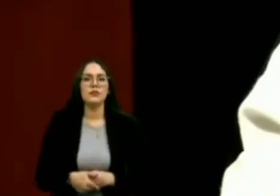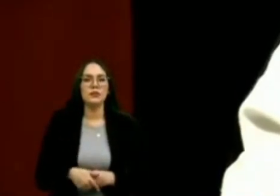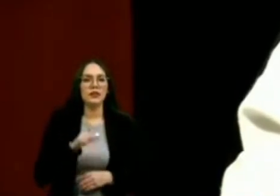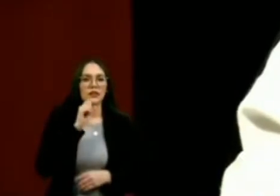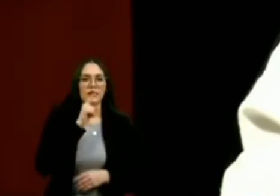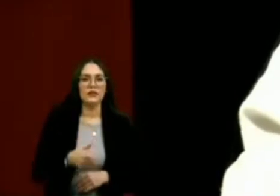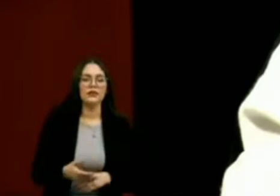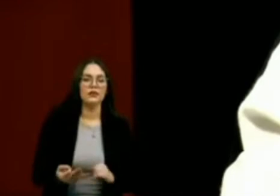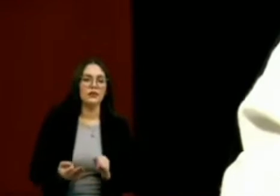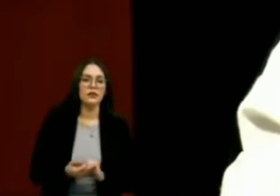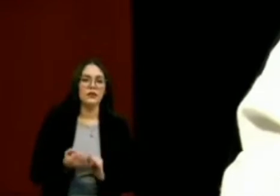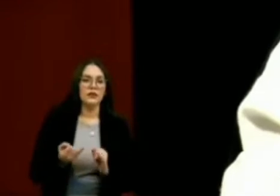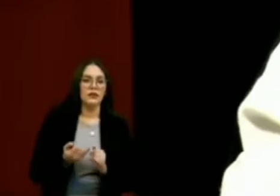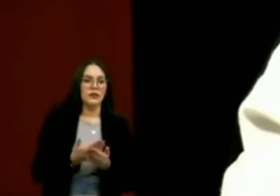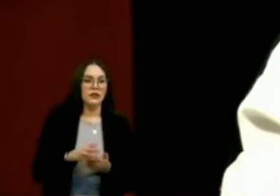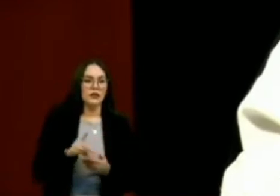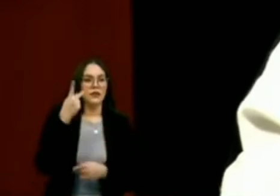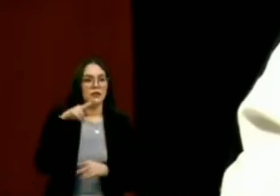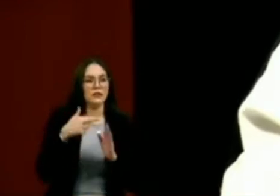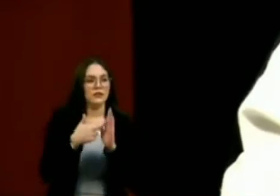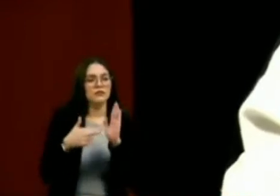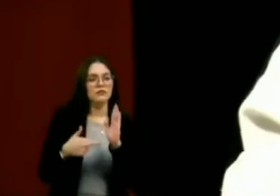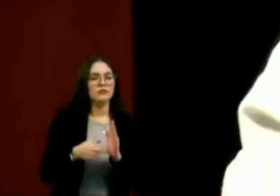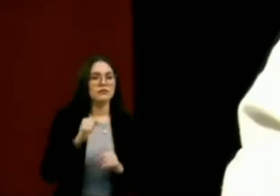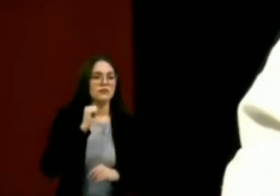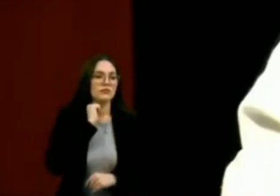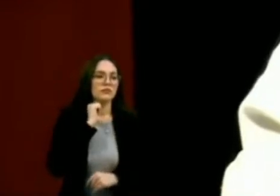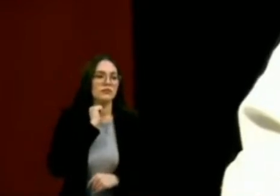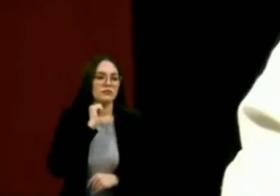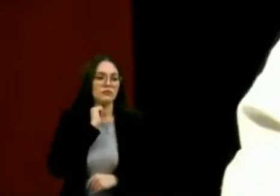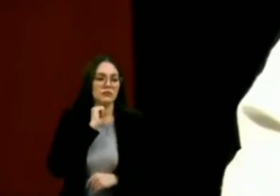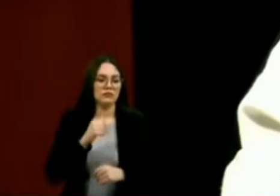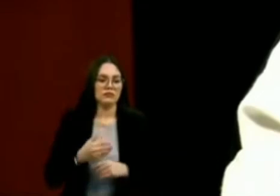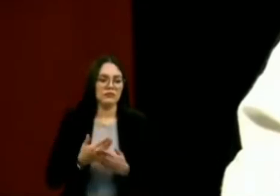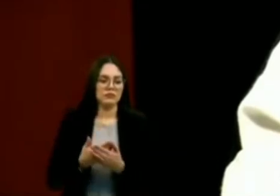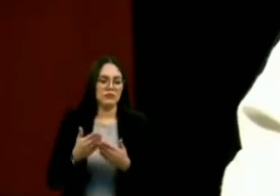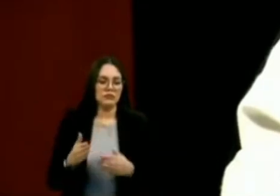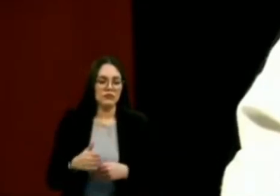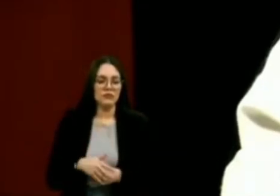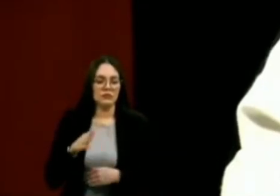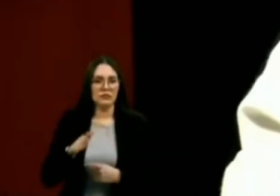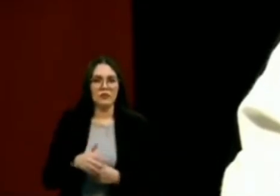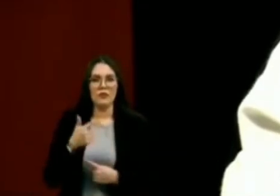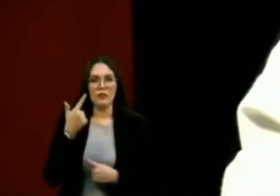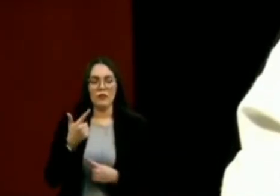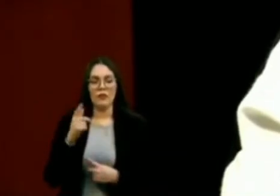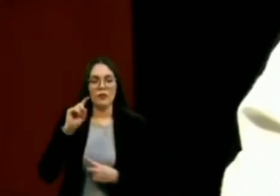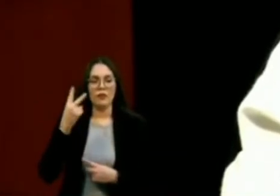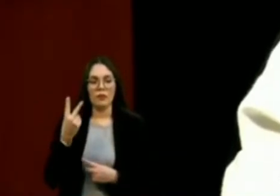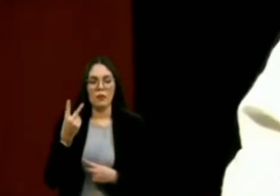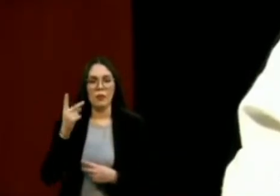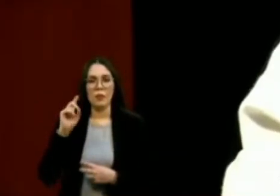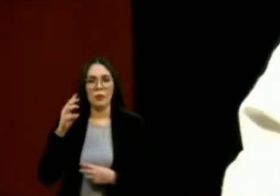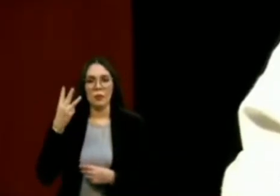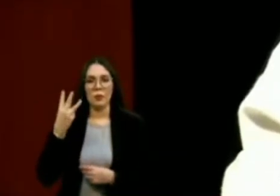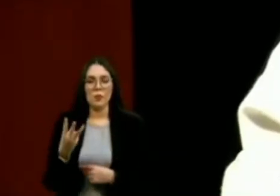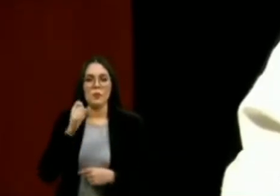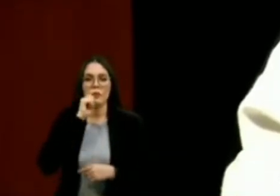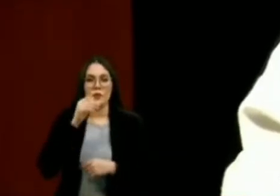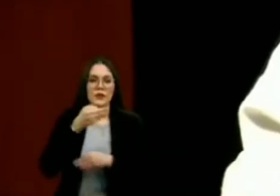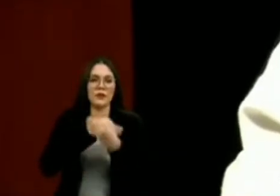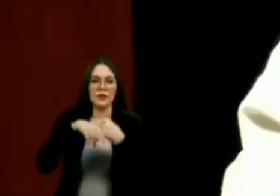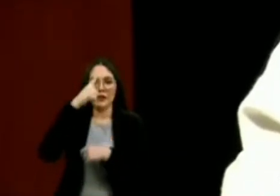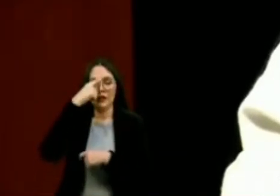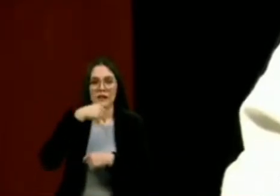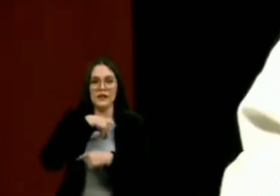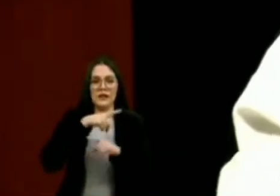muy normal e incluso muy tranquila, pero no va a querer ser de esa manera, Gerardo, porque la oposición, lejos de